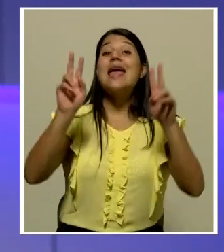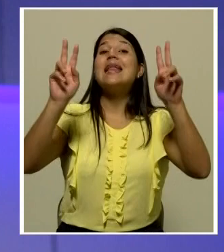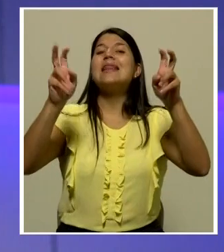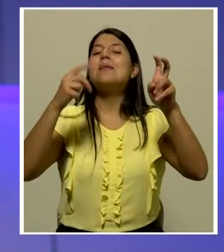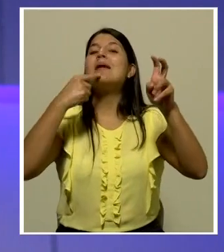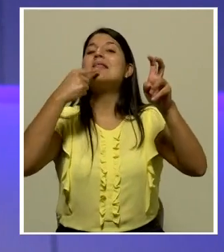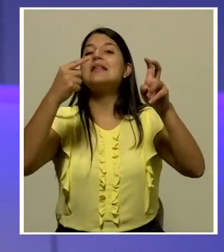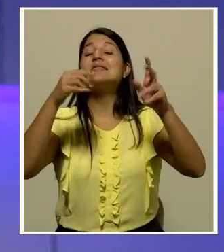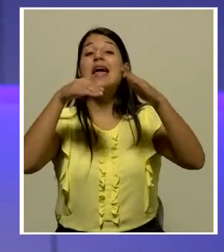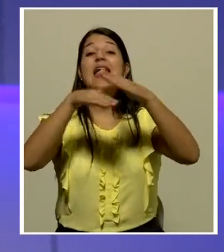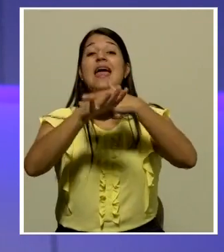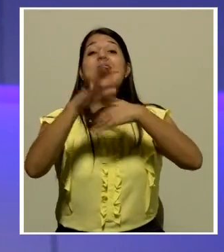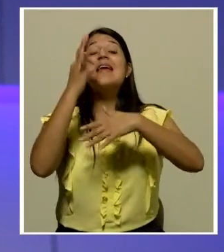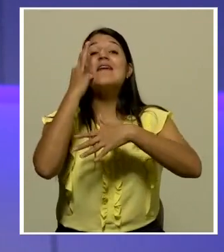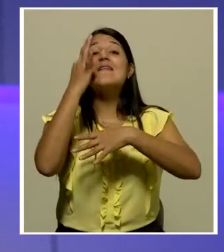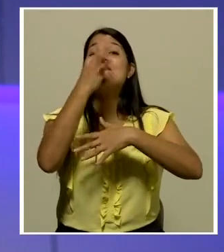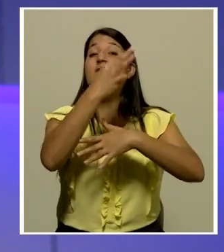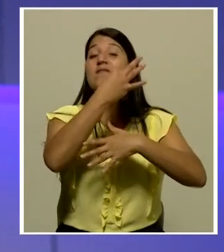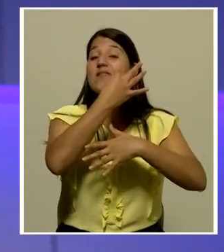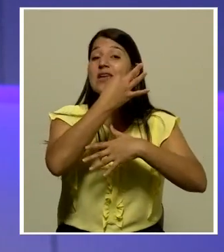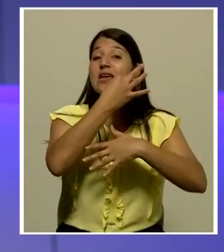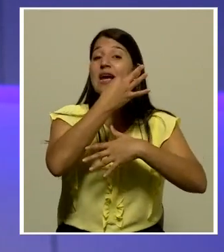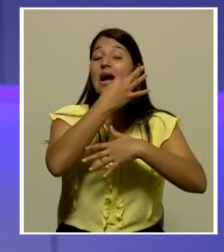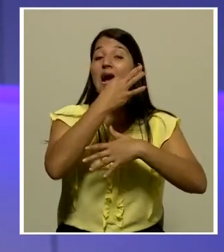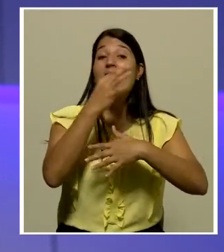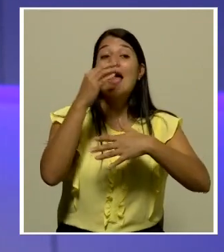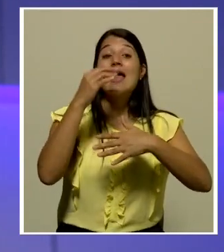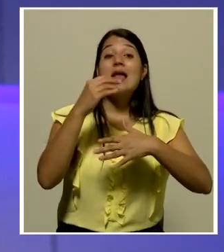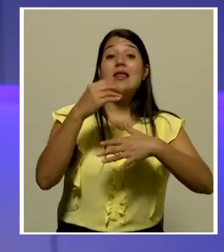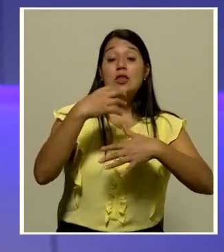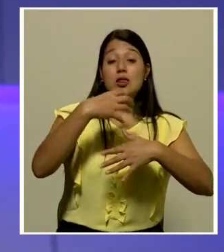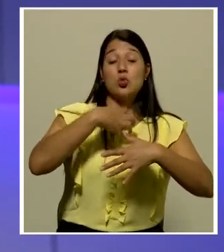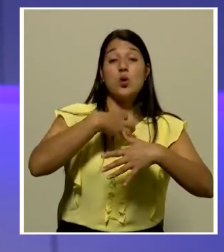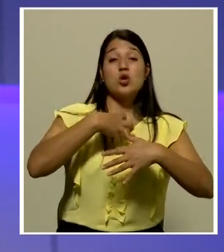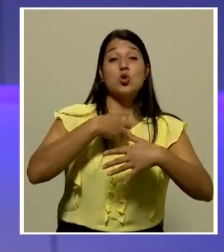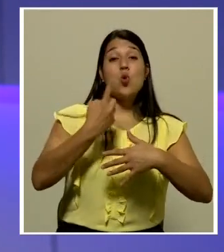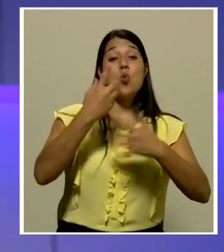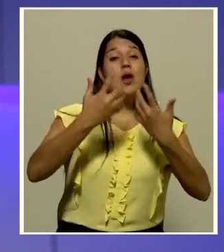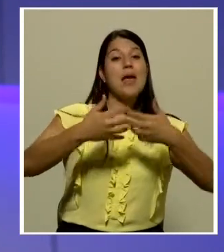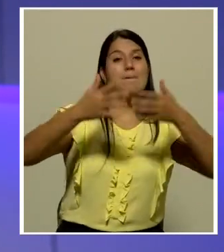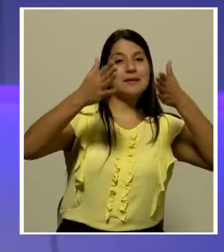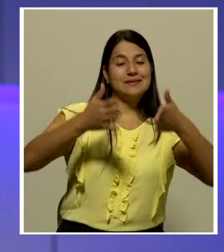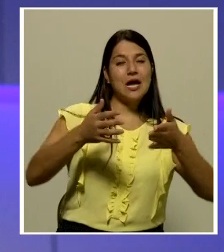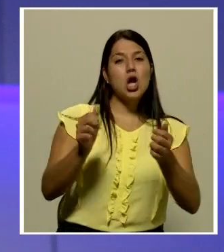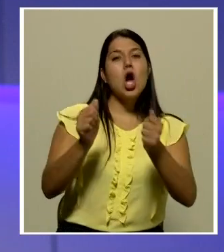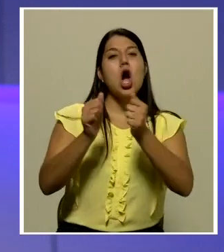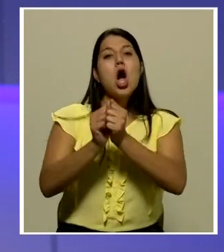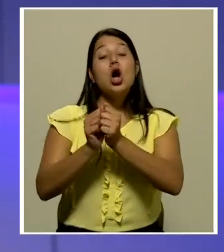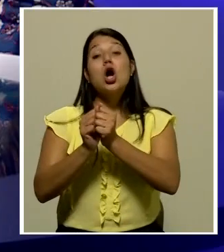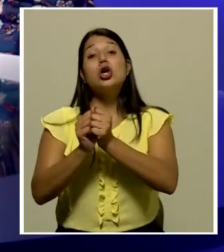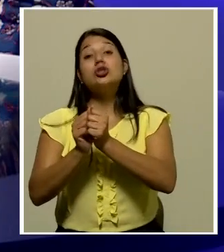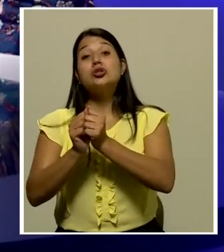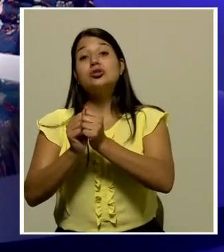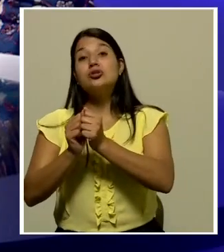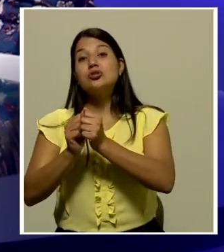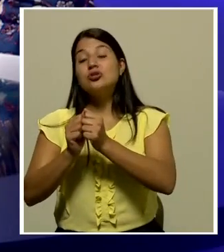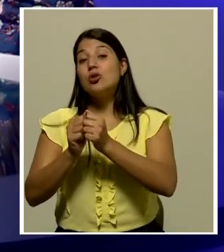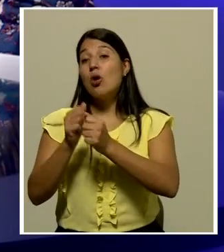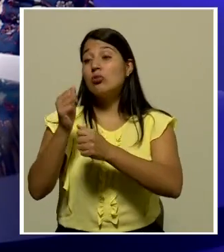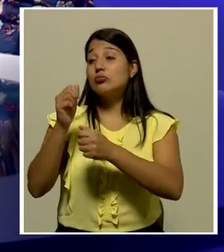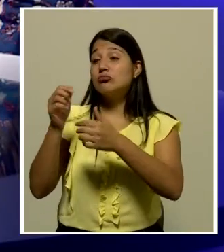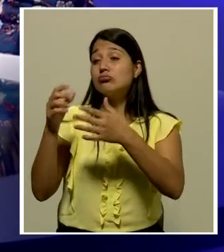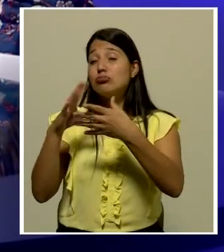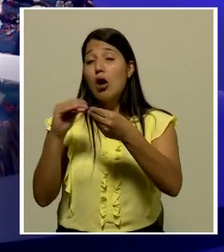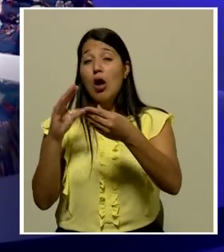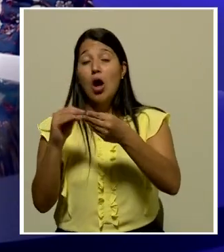de empresarios con Chino y Coca-Cola". Sí, claro, me acuerdo. Cuéntenos un poco la historia que narra